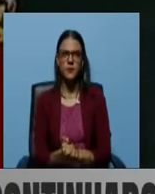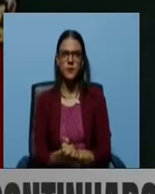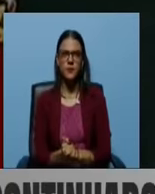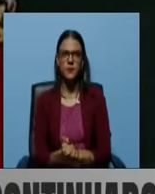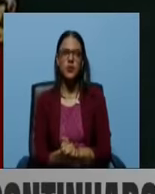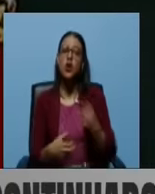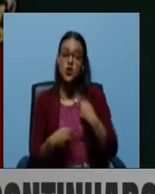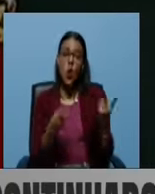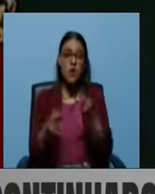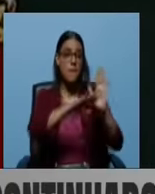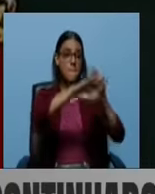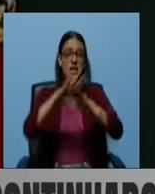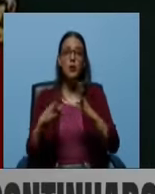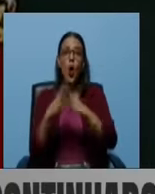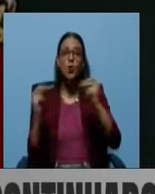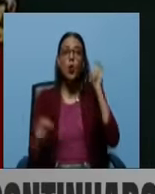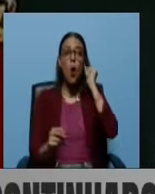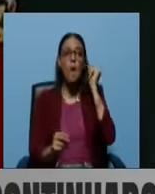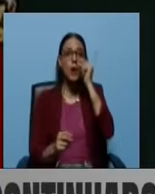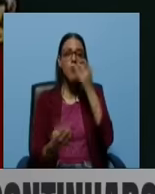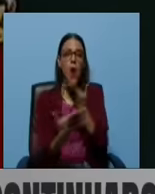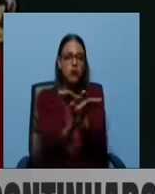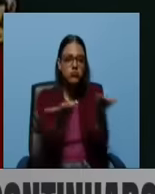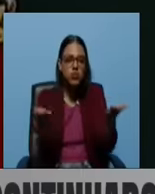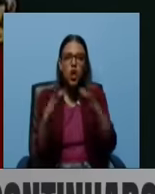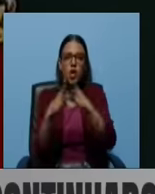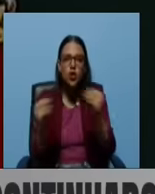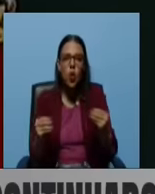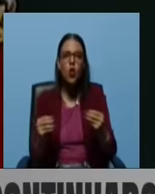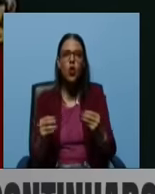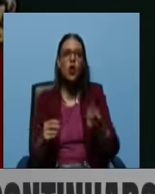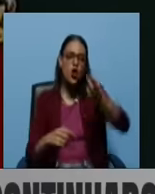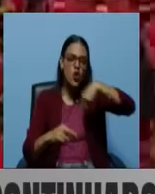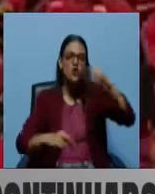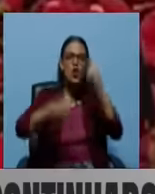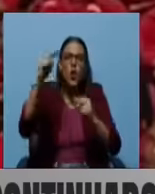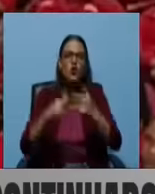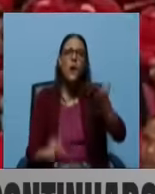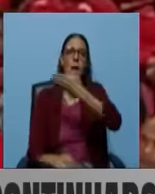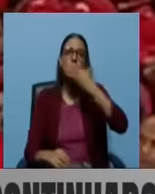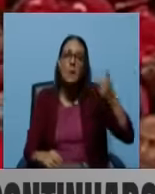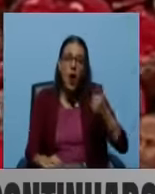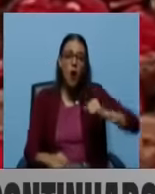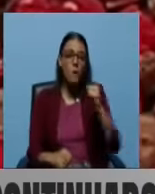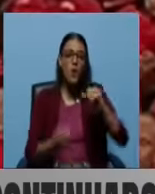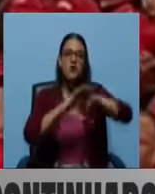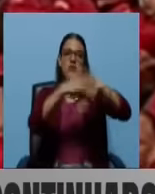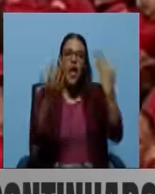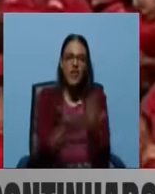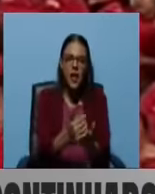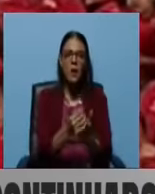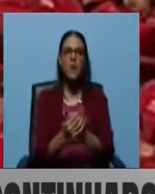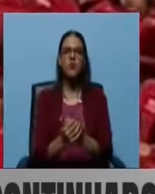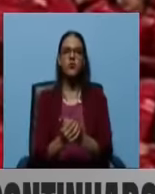Yo los invito y las invito, como les dije, a construir la mejor policía del mundo. Eso no se